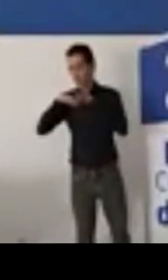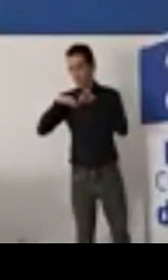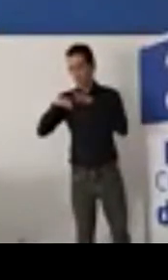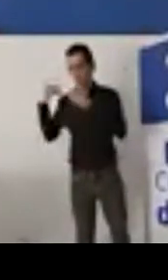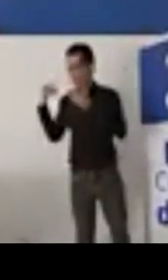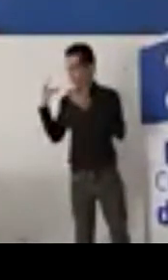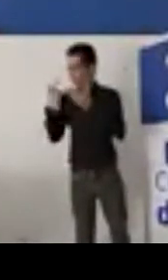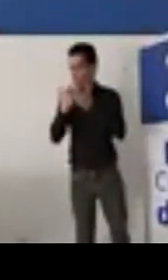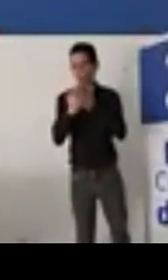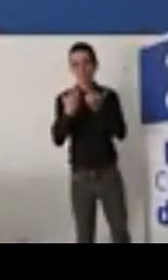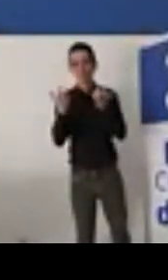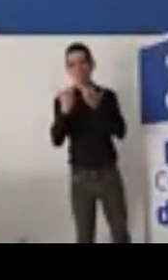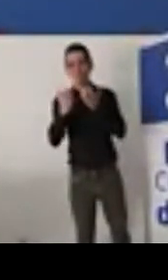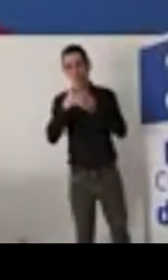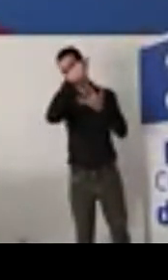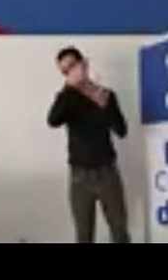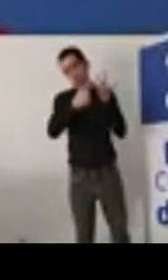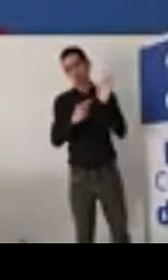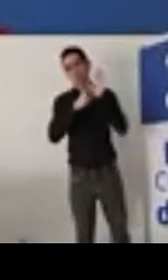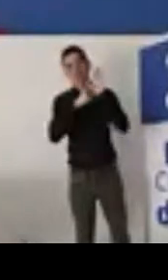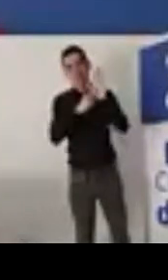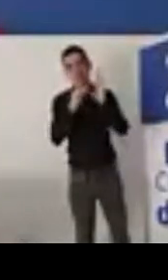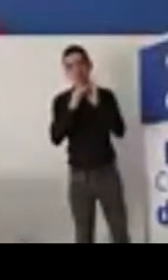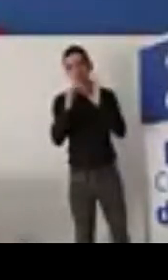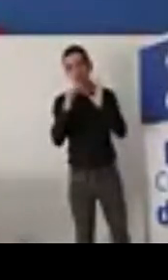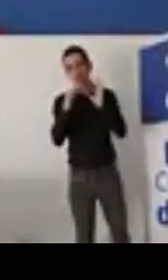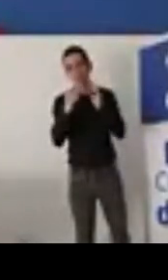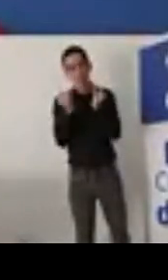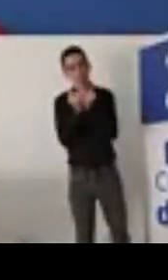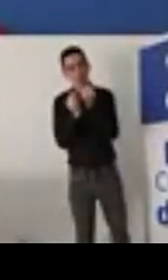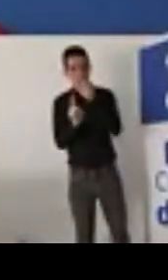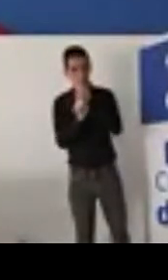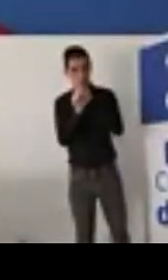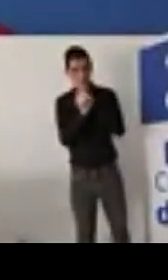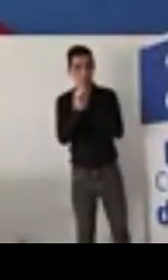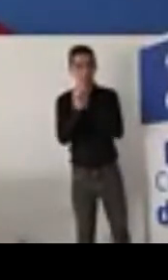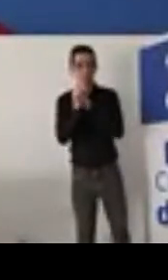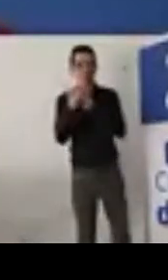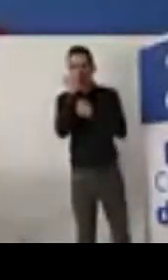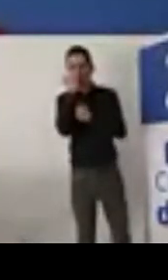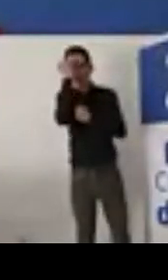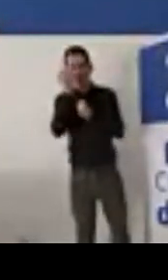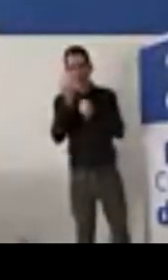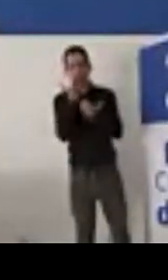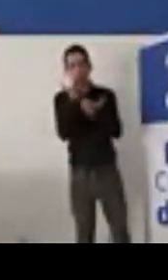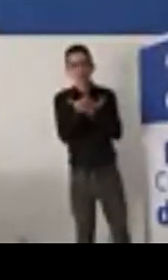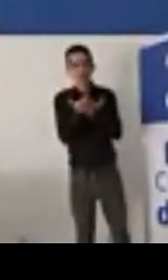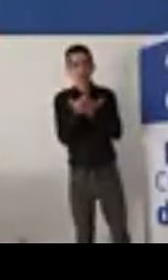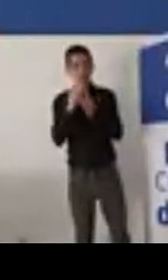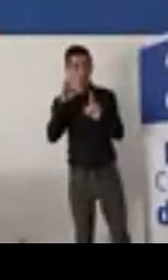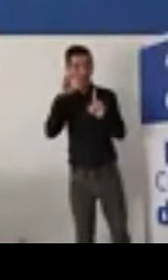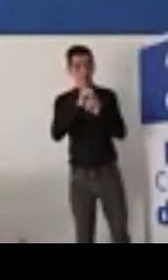información, identificación de retos y también realización de propuestas referente a la inclusión